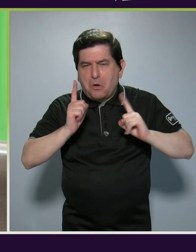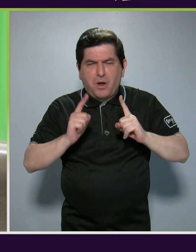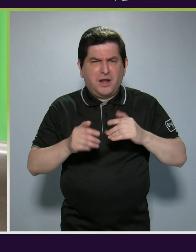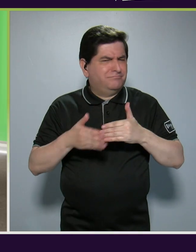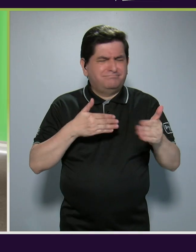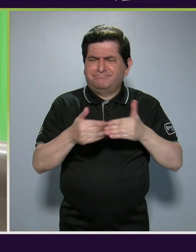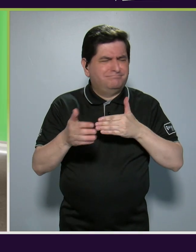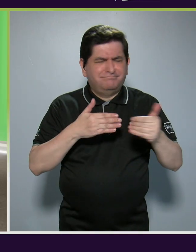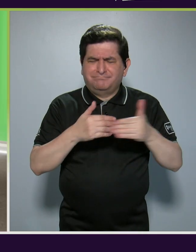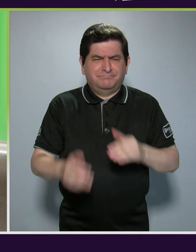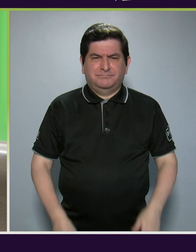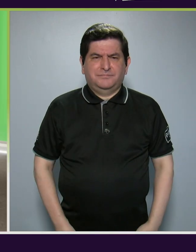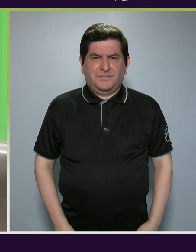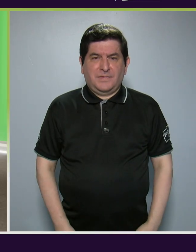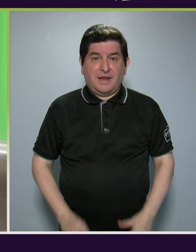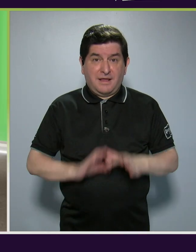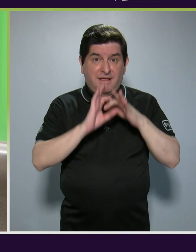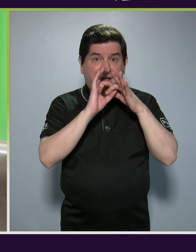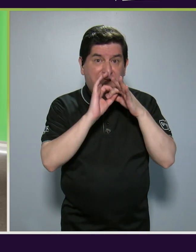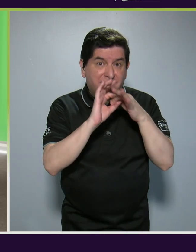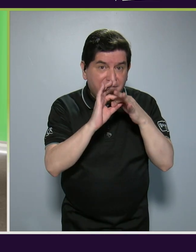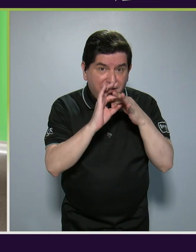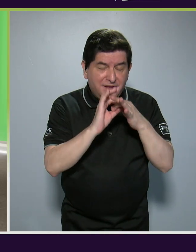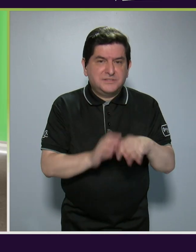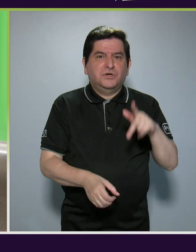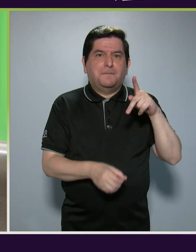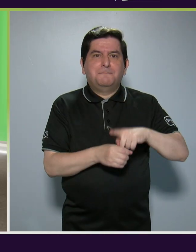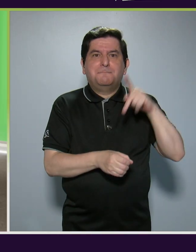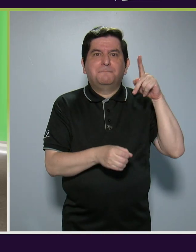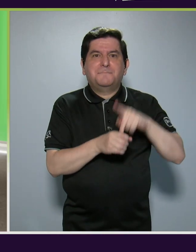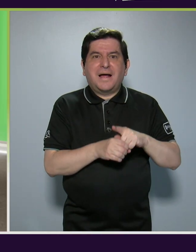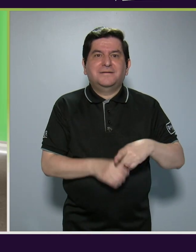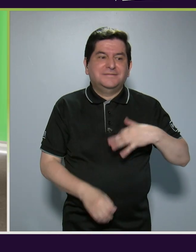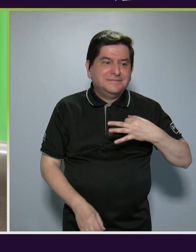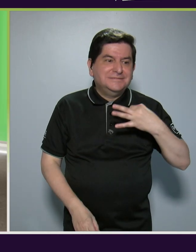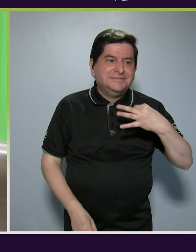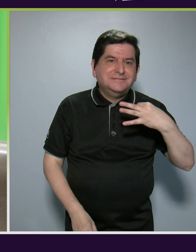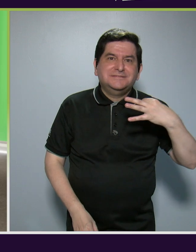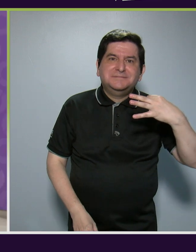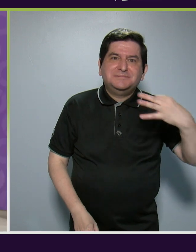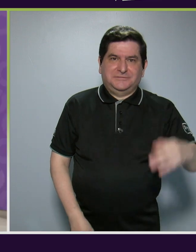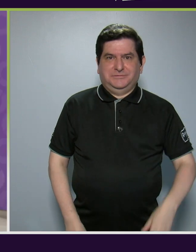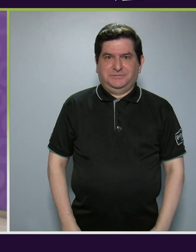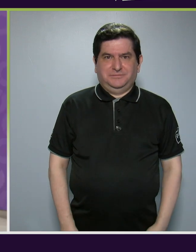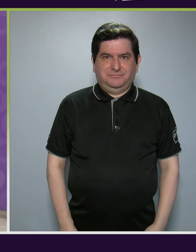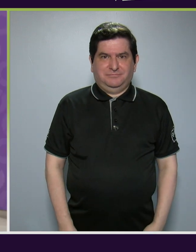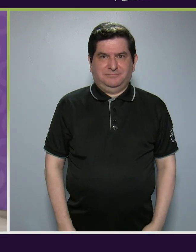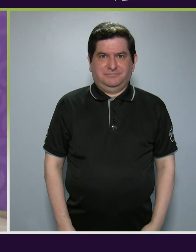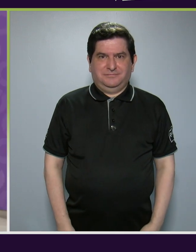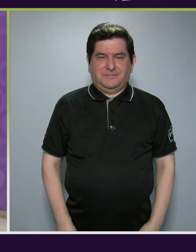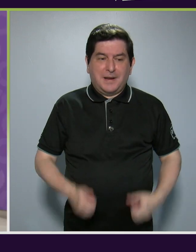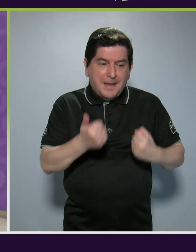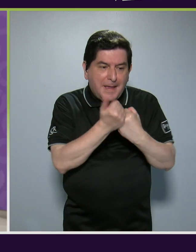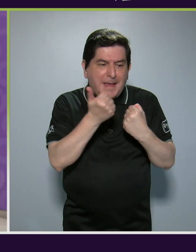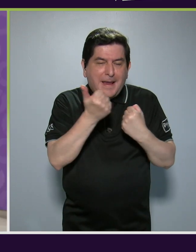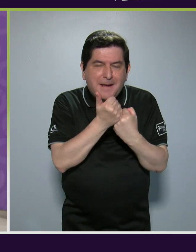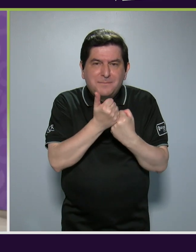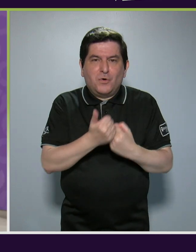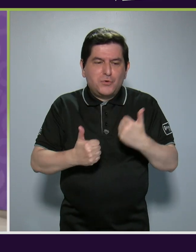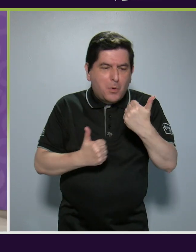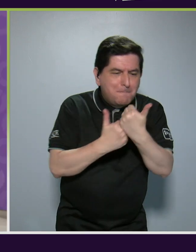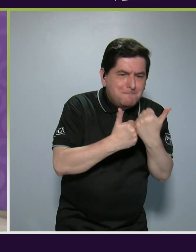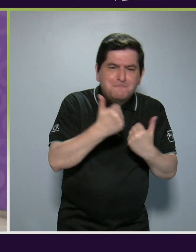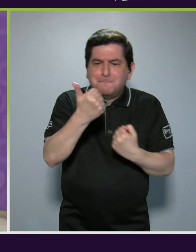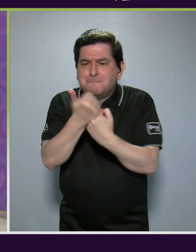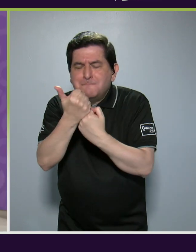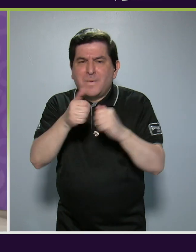de eso, esto tiene que ver con una participación cotidiana de apoyo mutuo,